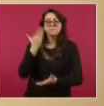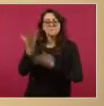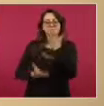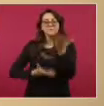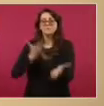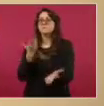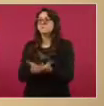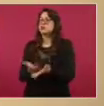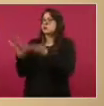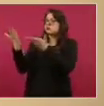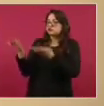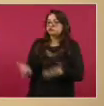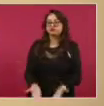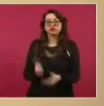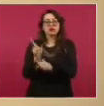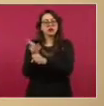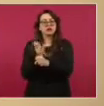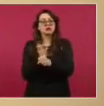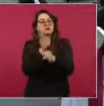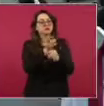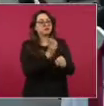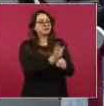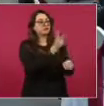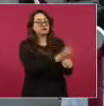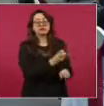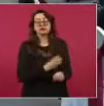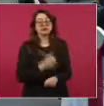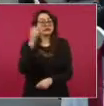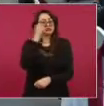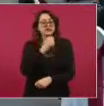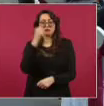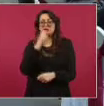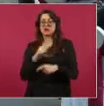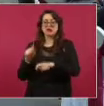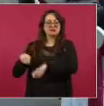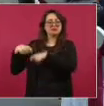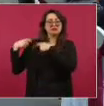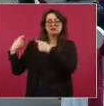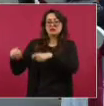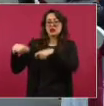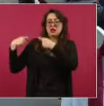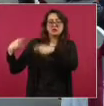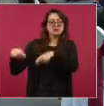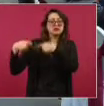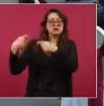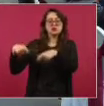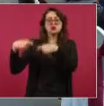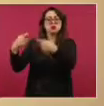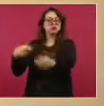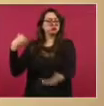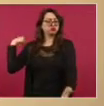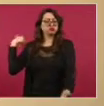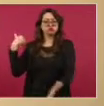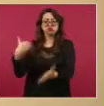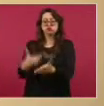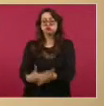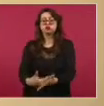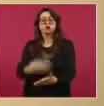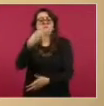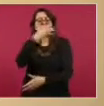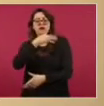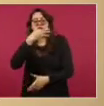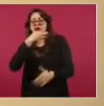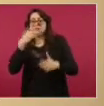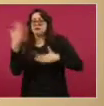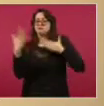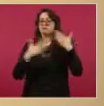Trabajo proveniente del proceso histórico de la humanidad y su evolución en el transcurso de los tiempos, los